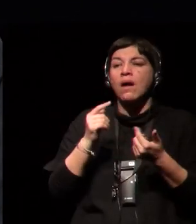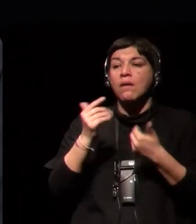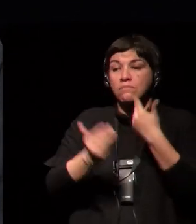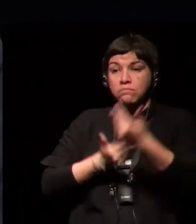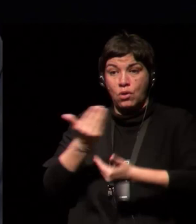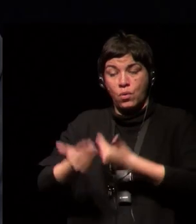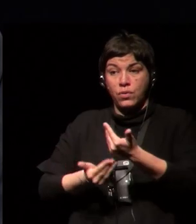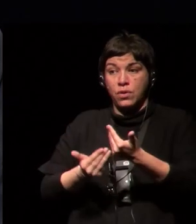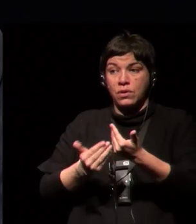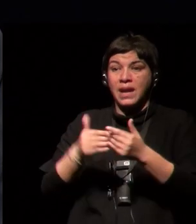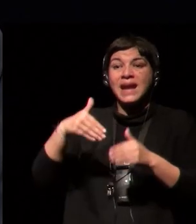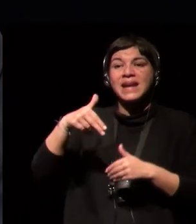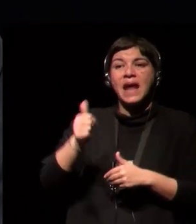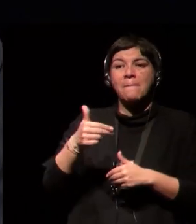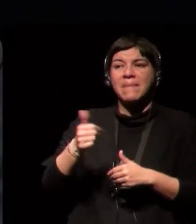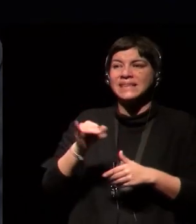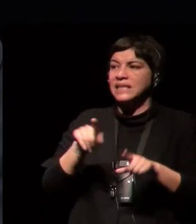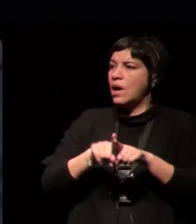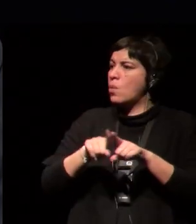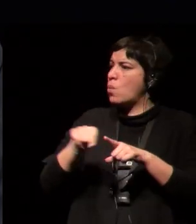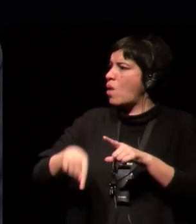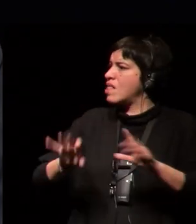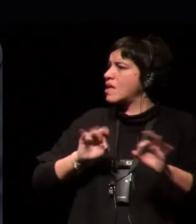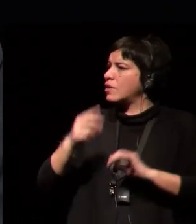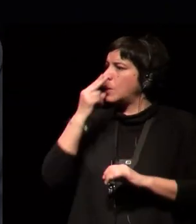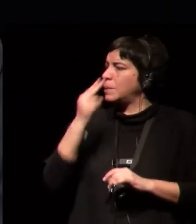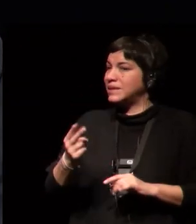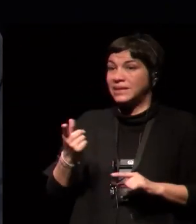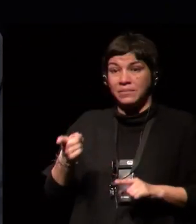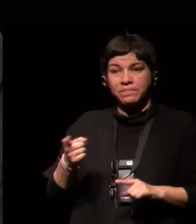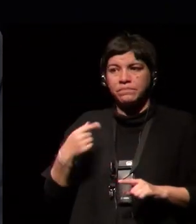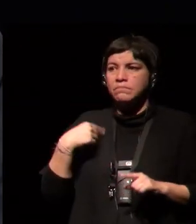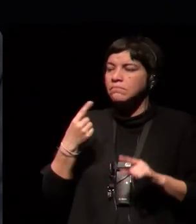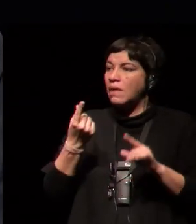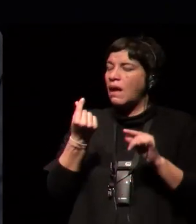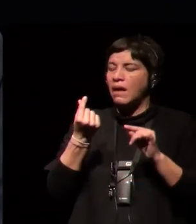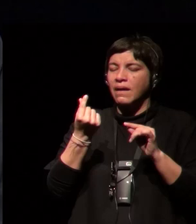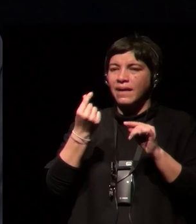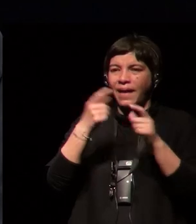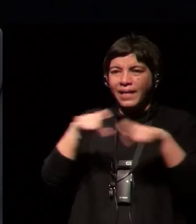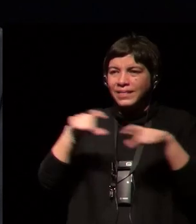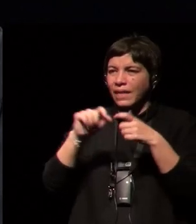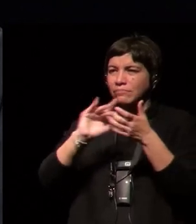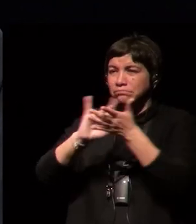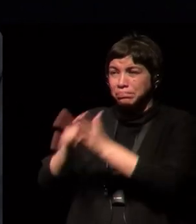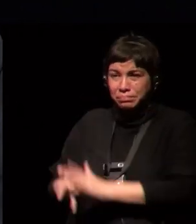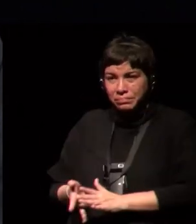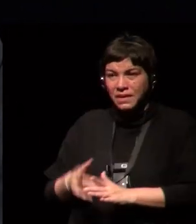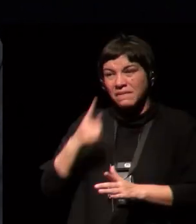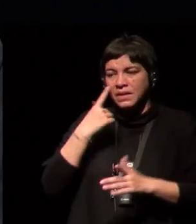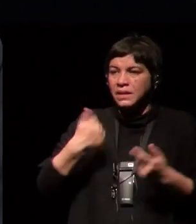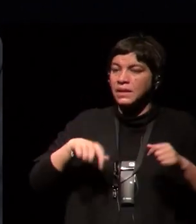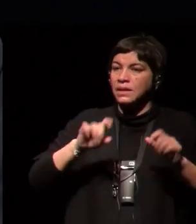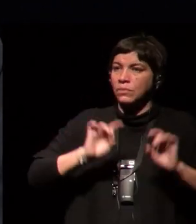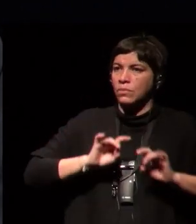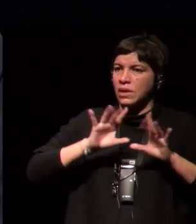este de Sydney, un festival, se vendieron todas las entradas, una gira nacional de 50,000 espectadores, con